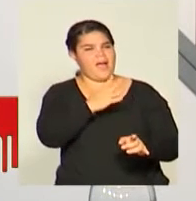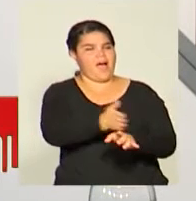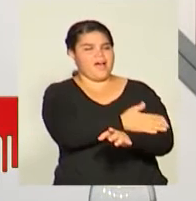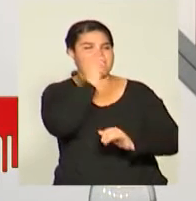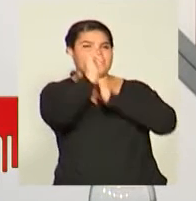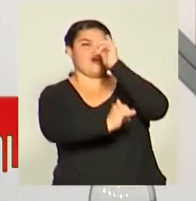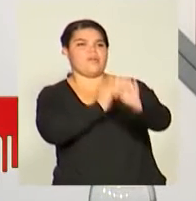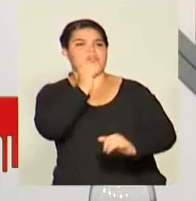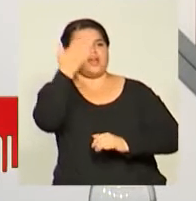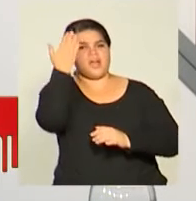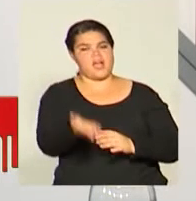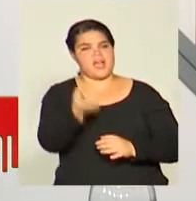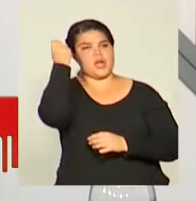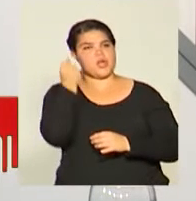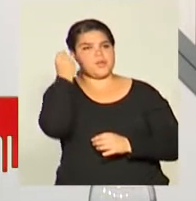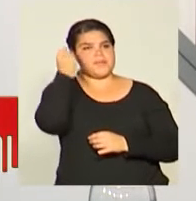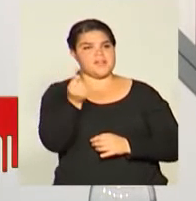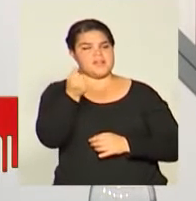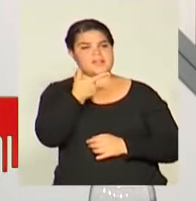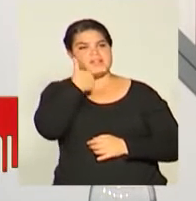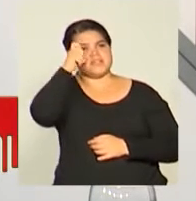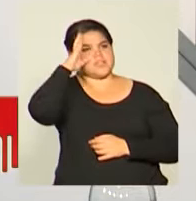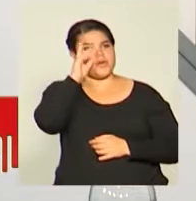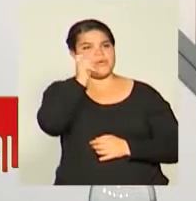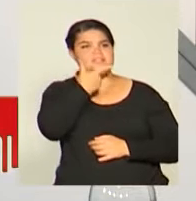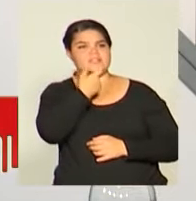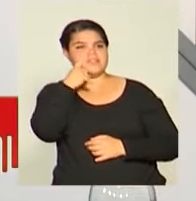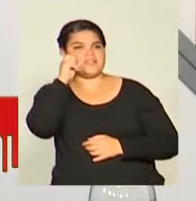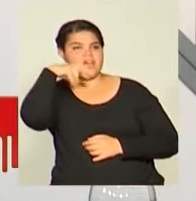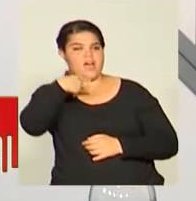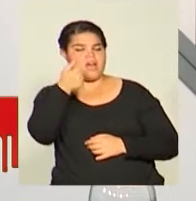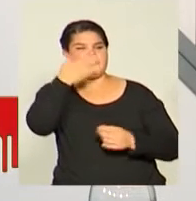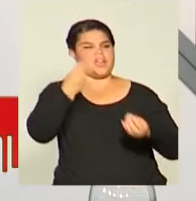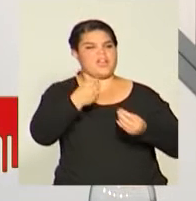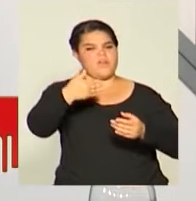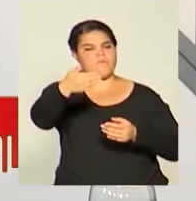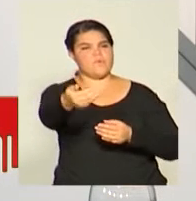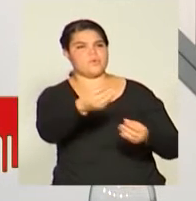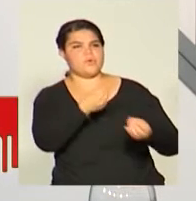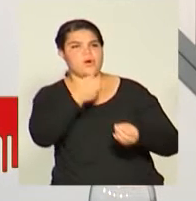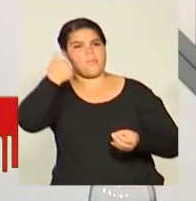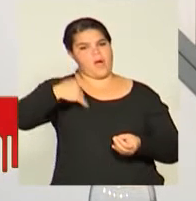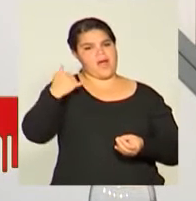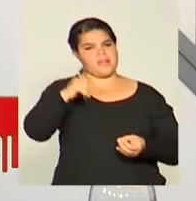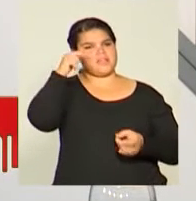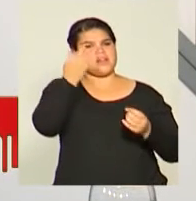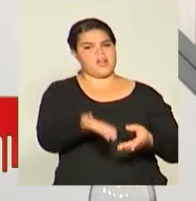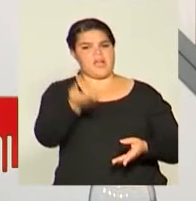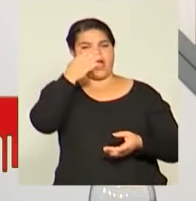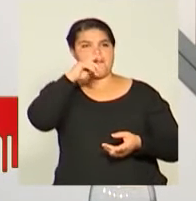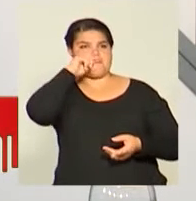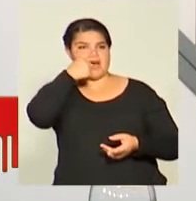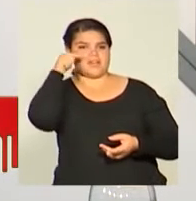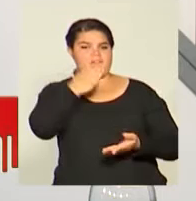dialogar con el economista Sebastián Laza para analizar lo que viene para los argentinos, teniendo en cuenta que Macri es el nuevo presidente